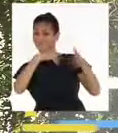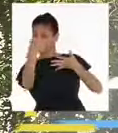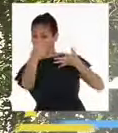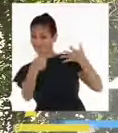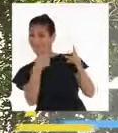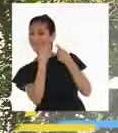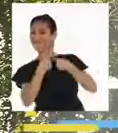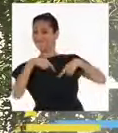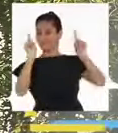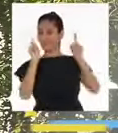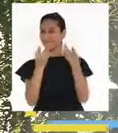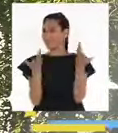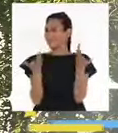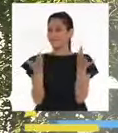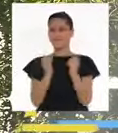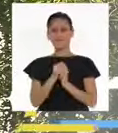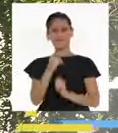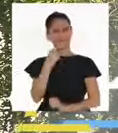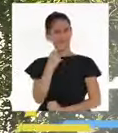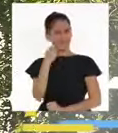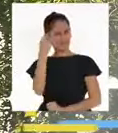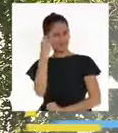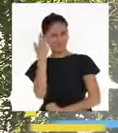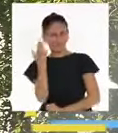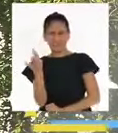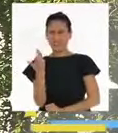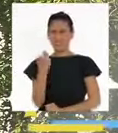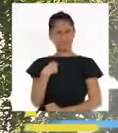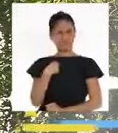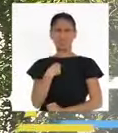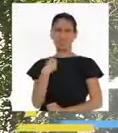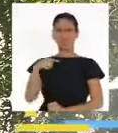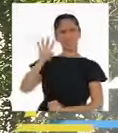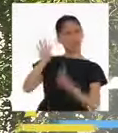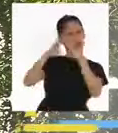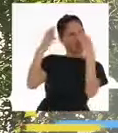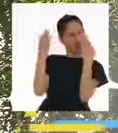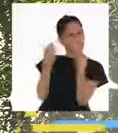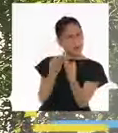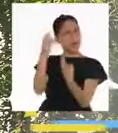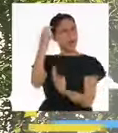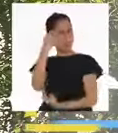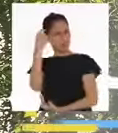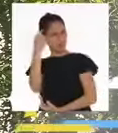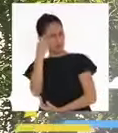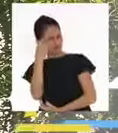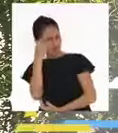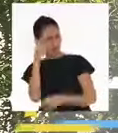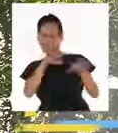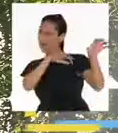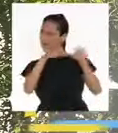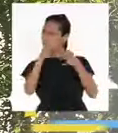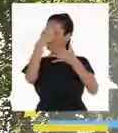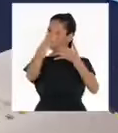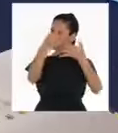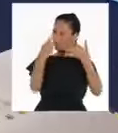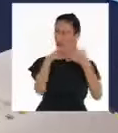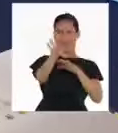¿cómo pueden decidir qué actividad hacer si todos y todas quieren algo distinto?